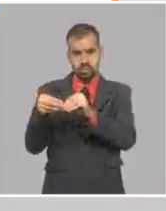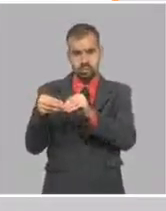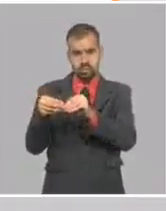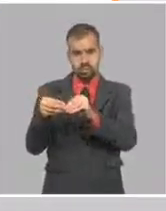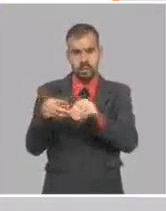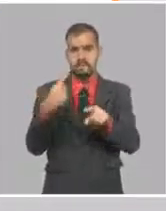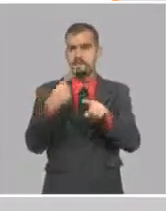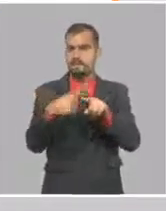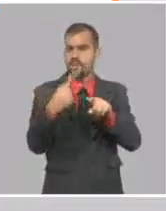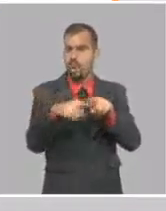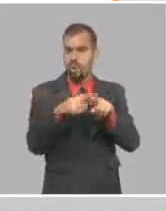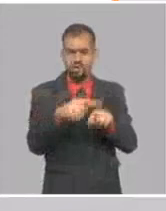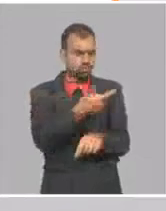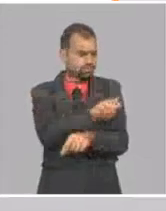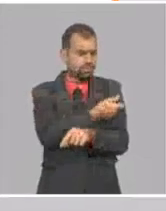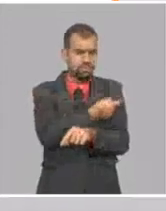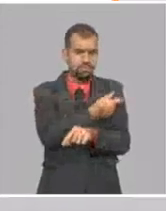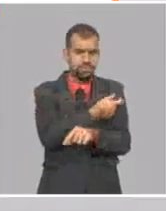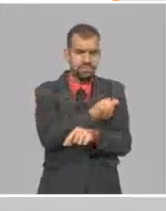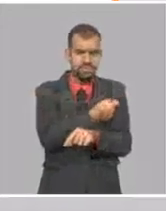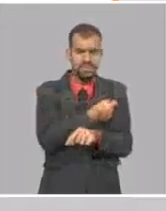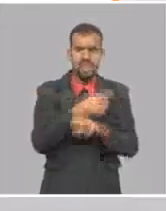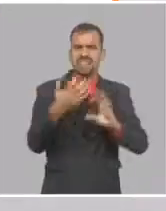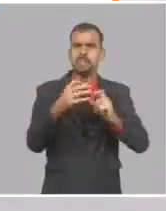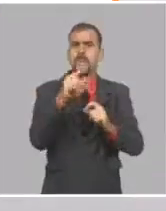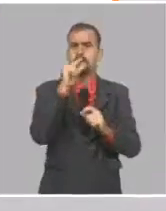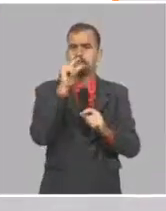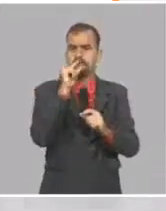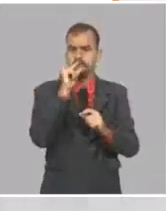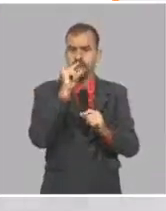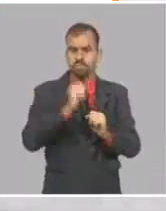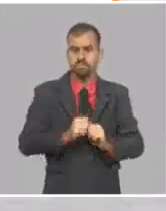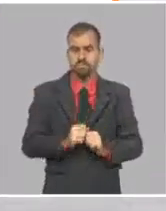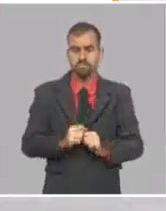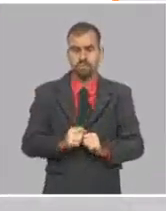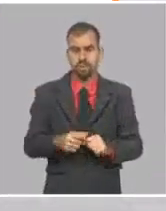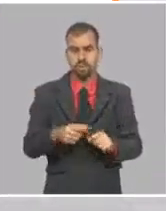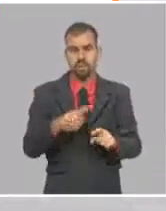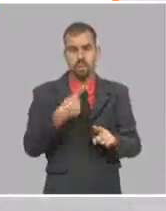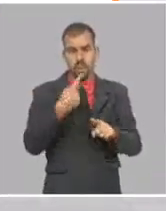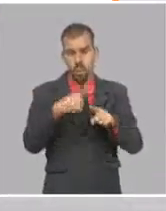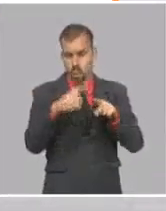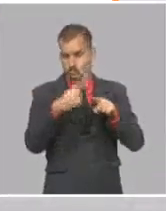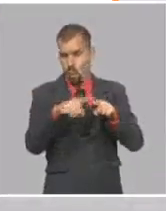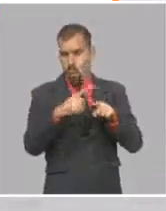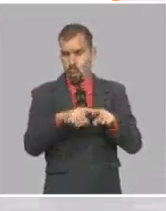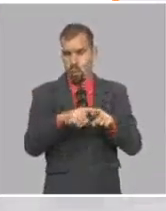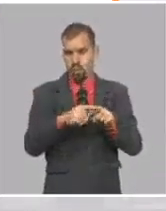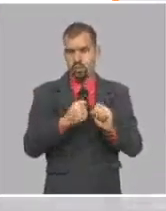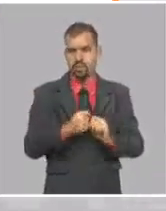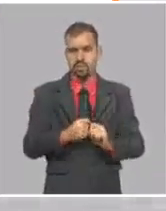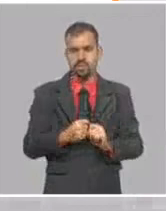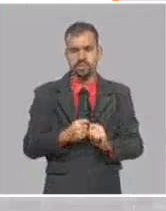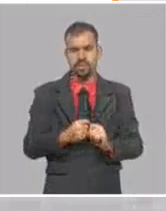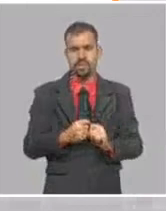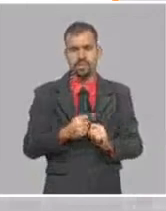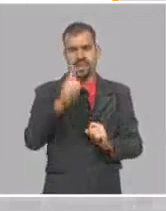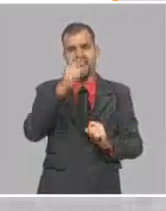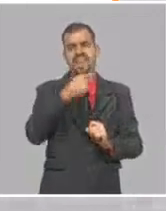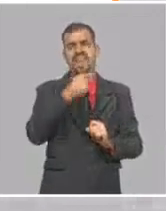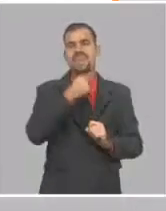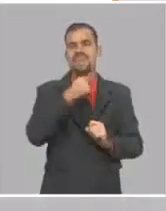hemophilus influenza tipo es una vacuna conjugada con tus redes de pánico la vacuna del neumococo es una vacuna conjugada también